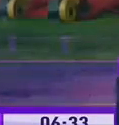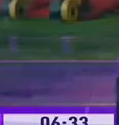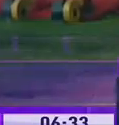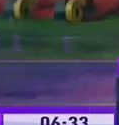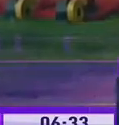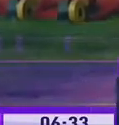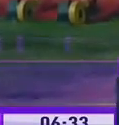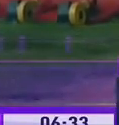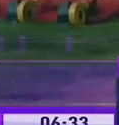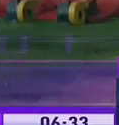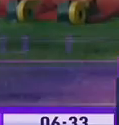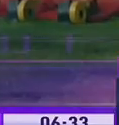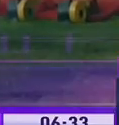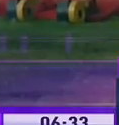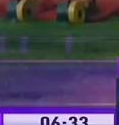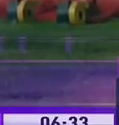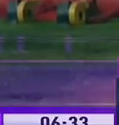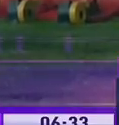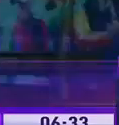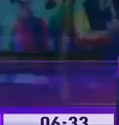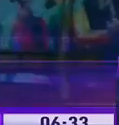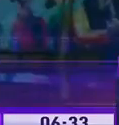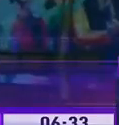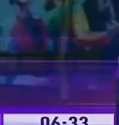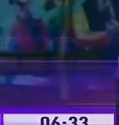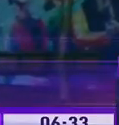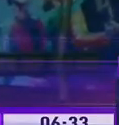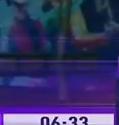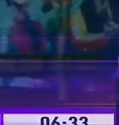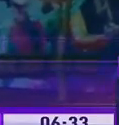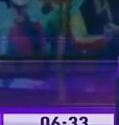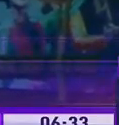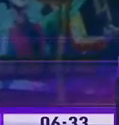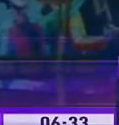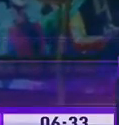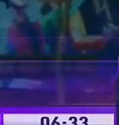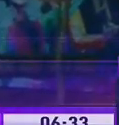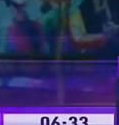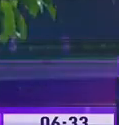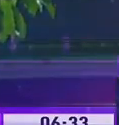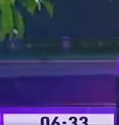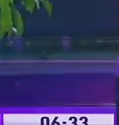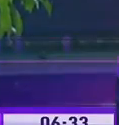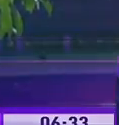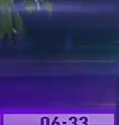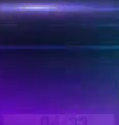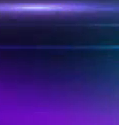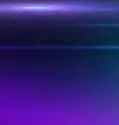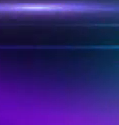mañana, 8 grados centígrados, temperatura en el Distrito Metropolitano de Quito. Ya venimos.